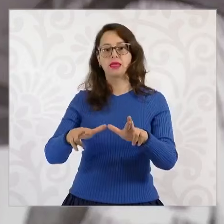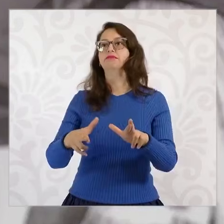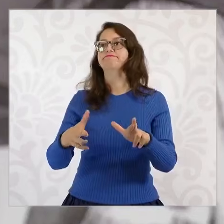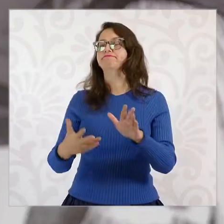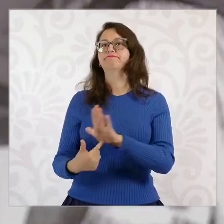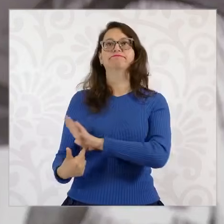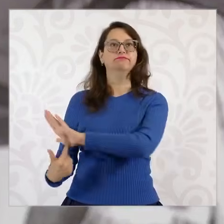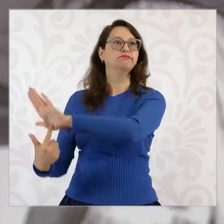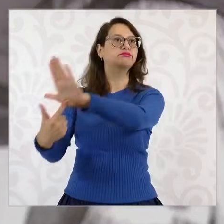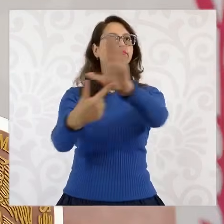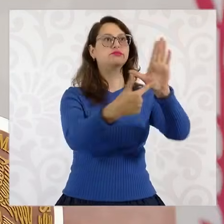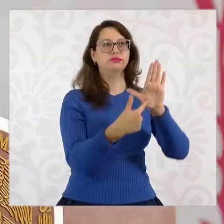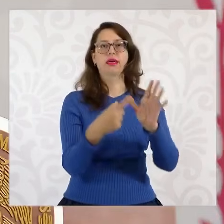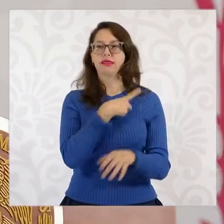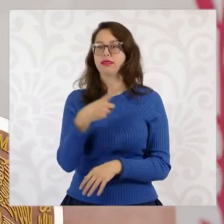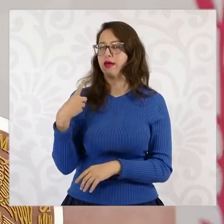voz